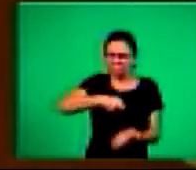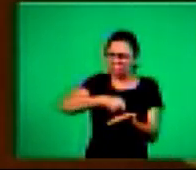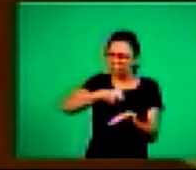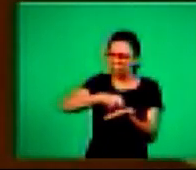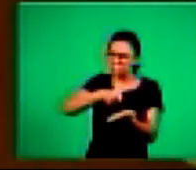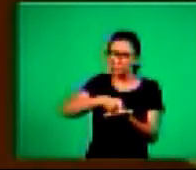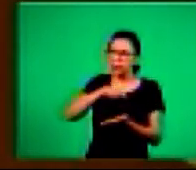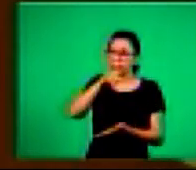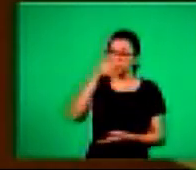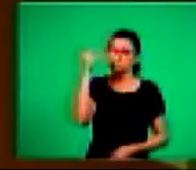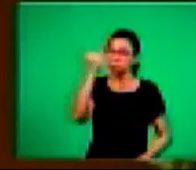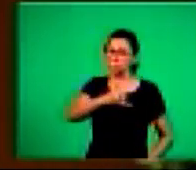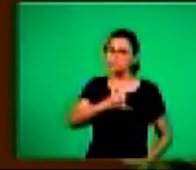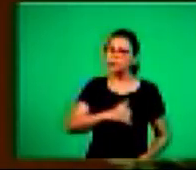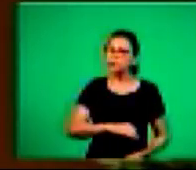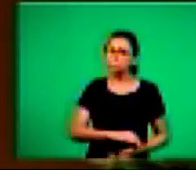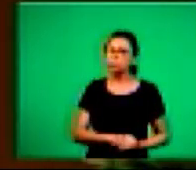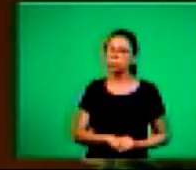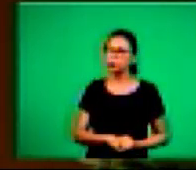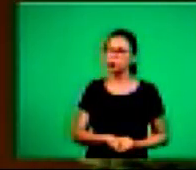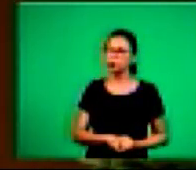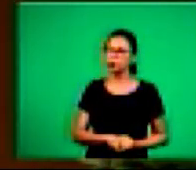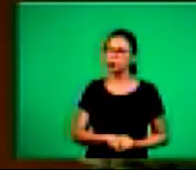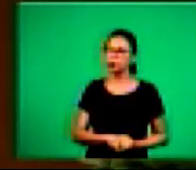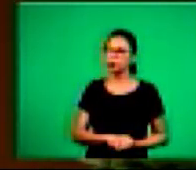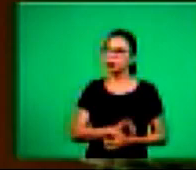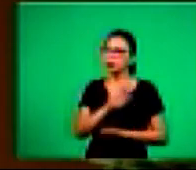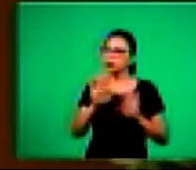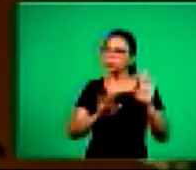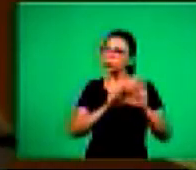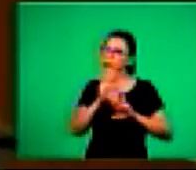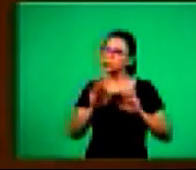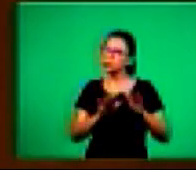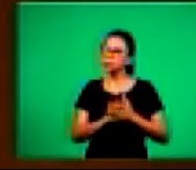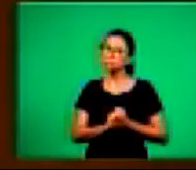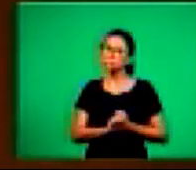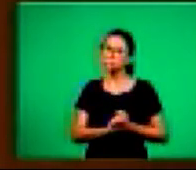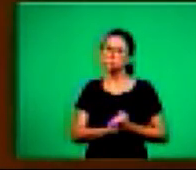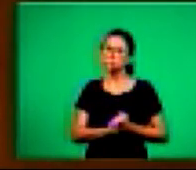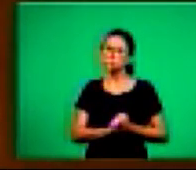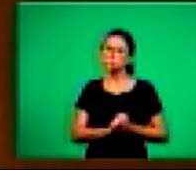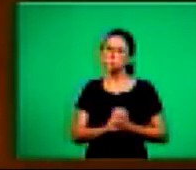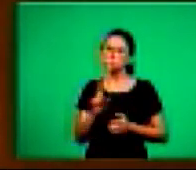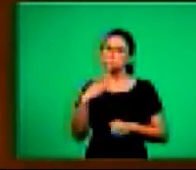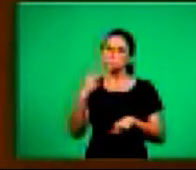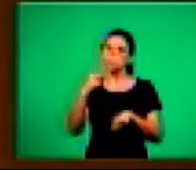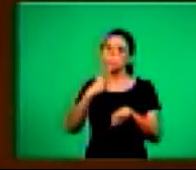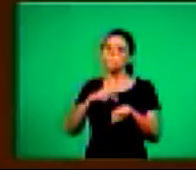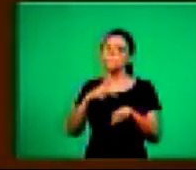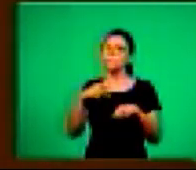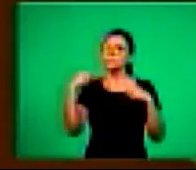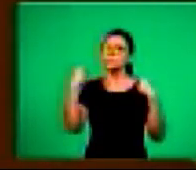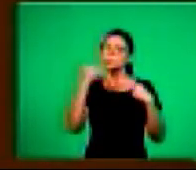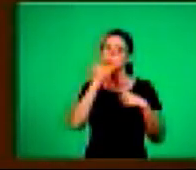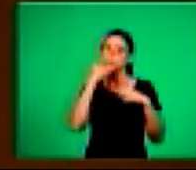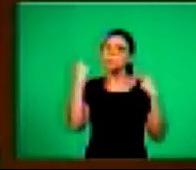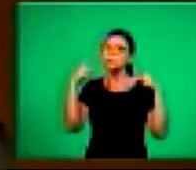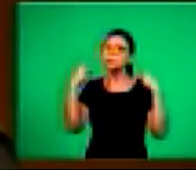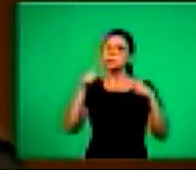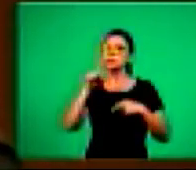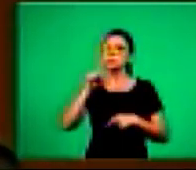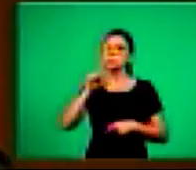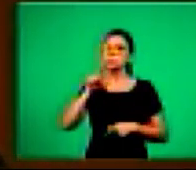tú estás diciendo eso la cobranza va a venir encima de de aquel que está predicando nosotros predicamos que jesús viene sí